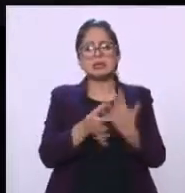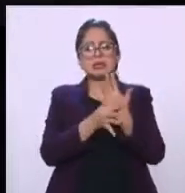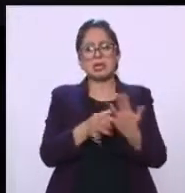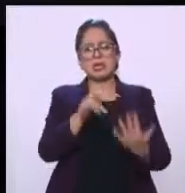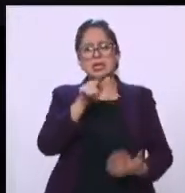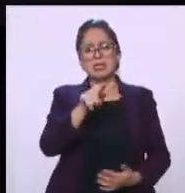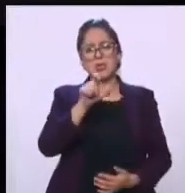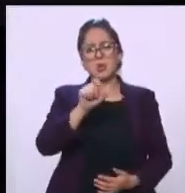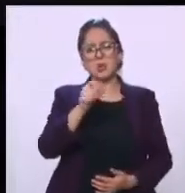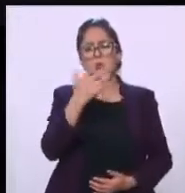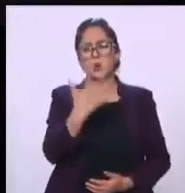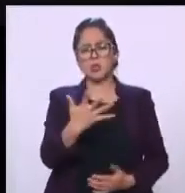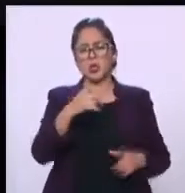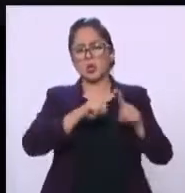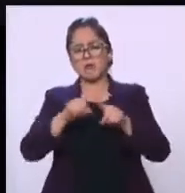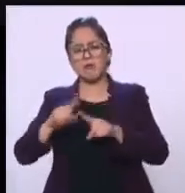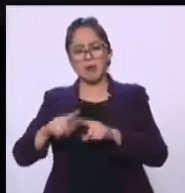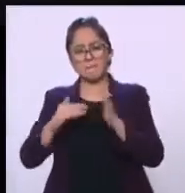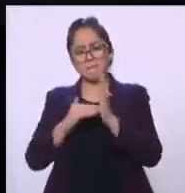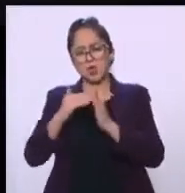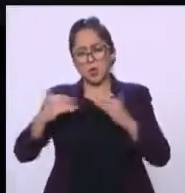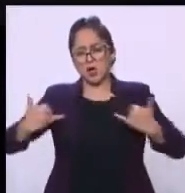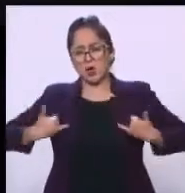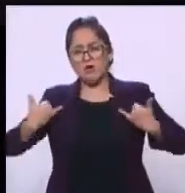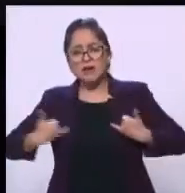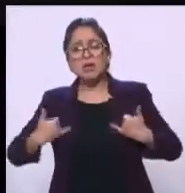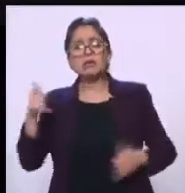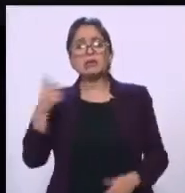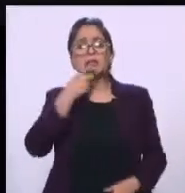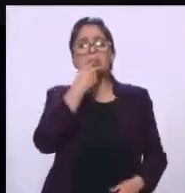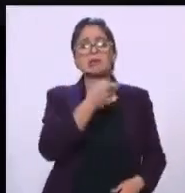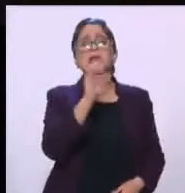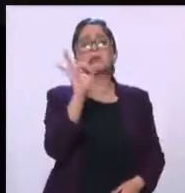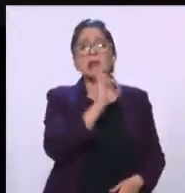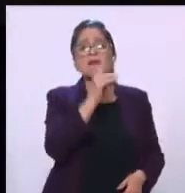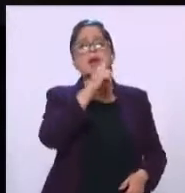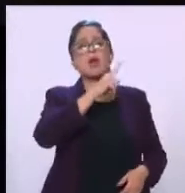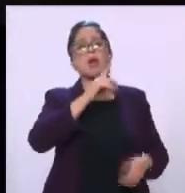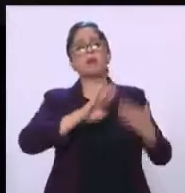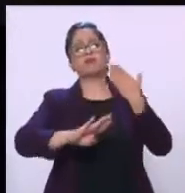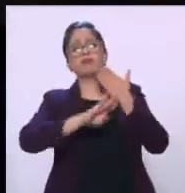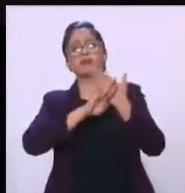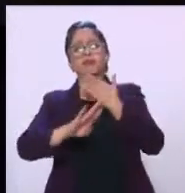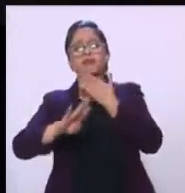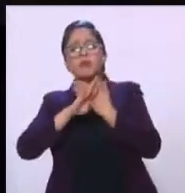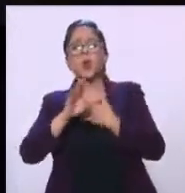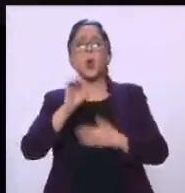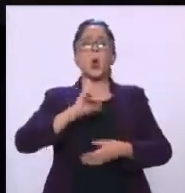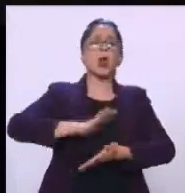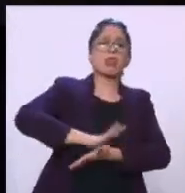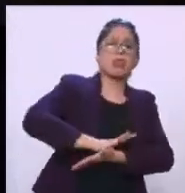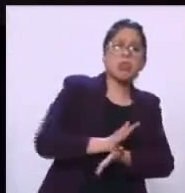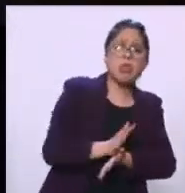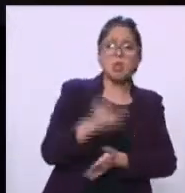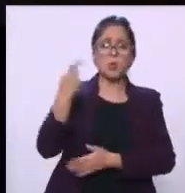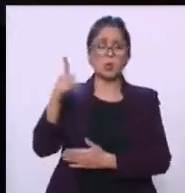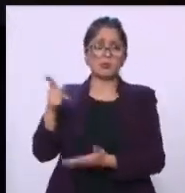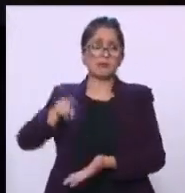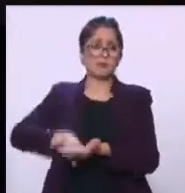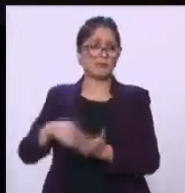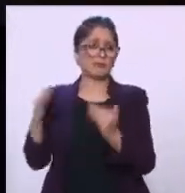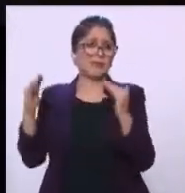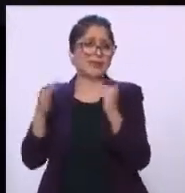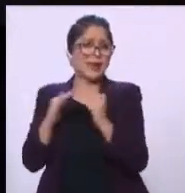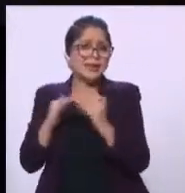17.5% de jóvenes señalan que sufren algún tipo de agresión o discriminación en sus hogares. Estos son 4 campos